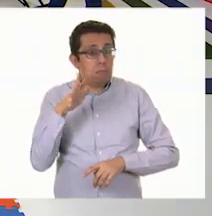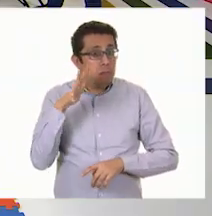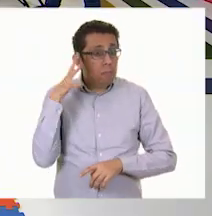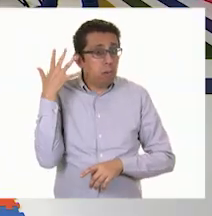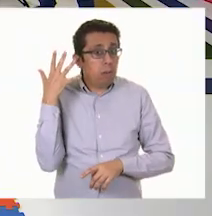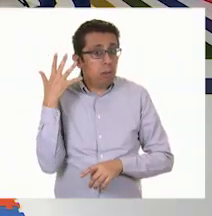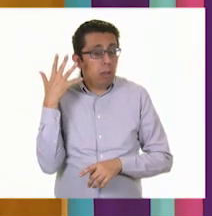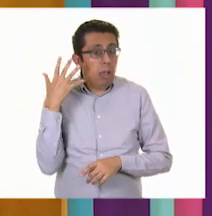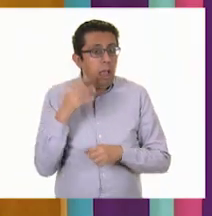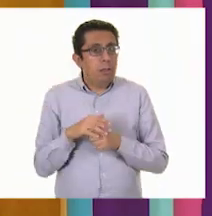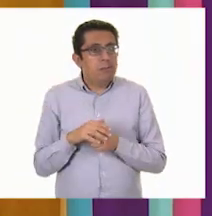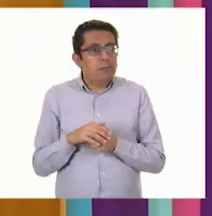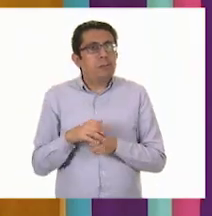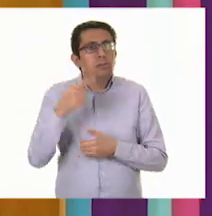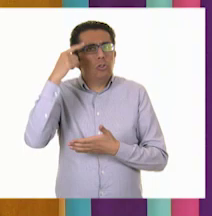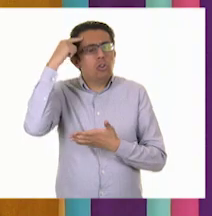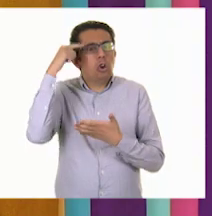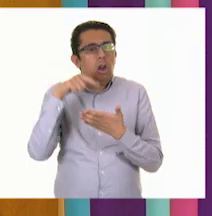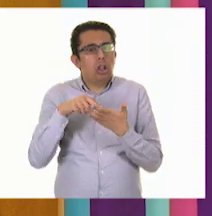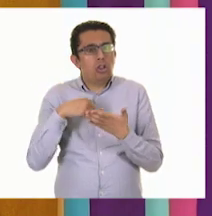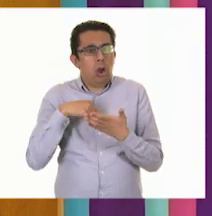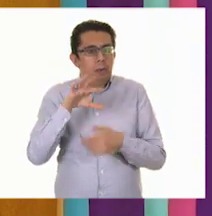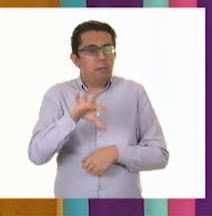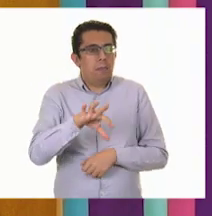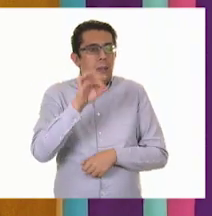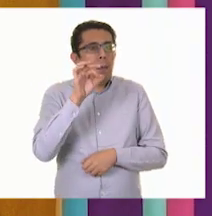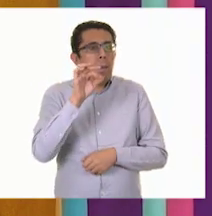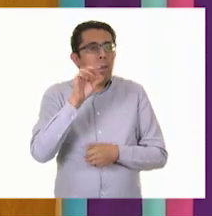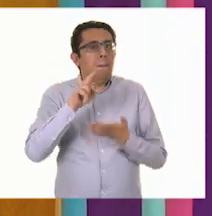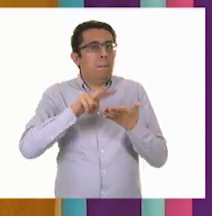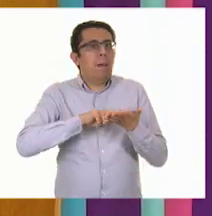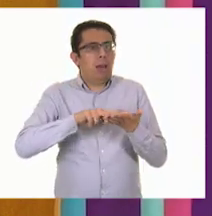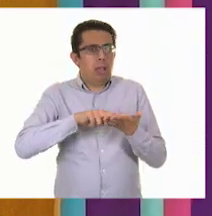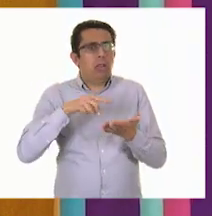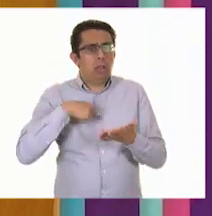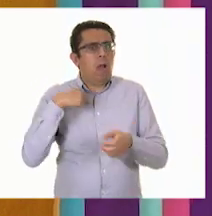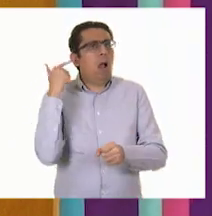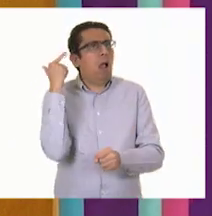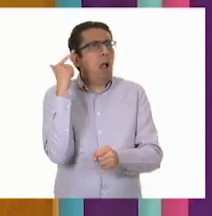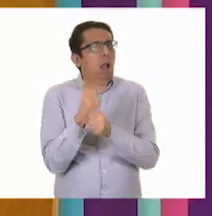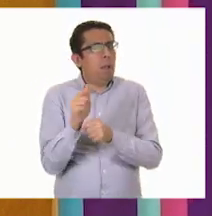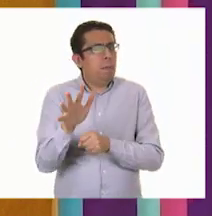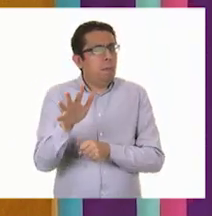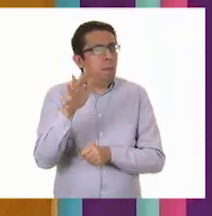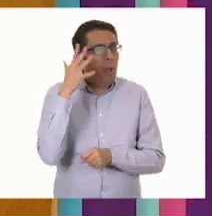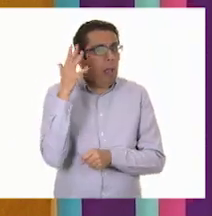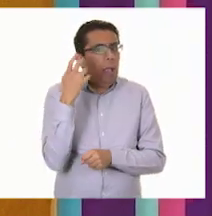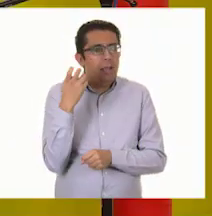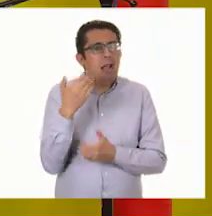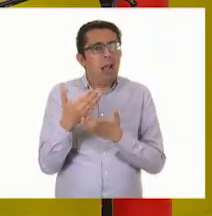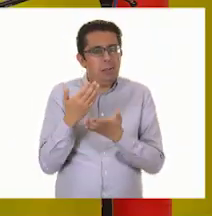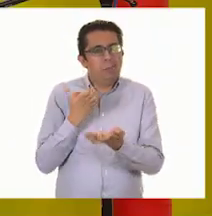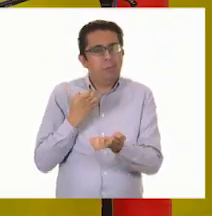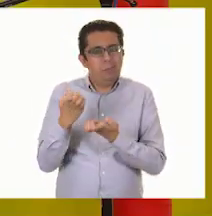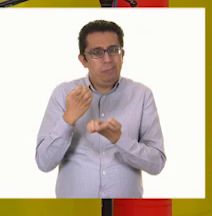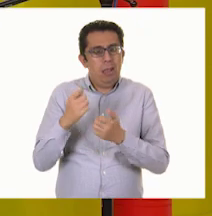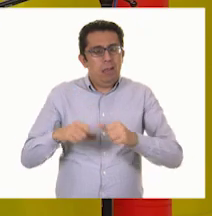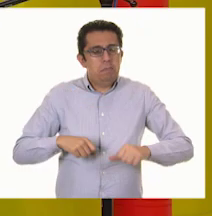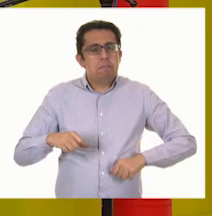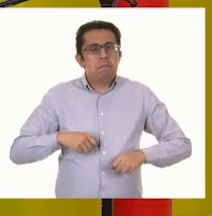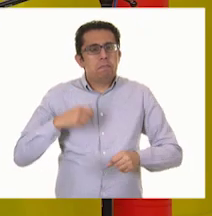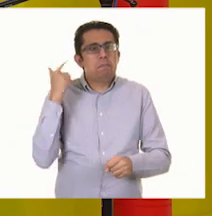Yo creo que yo me voy a poner una verde porque sí. Sí identifiqué, perfecto. Y con el ejercicio además que nos puso el maestro, también pude identificar esta